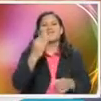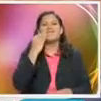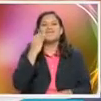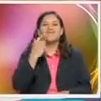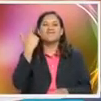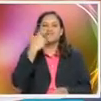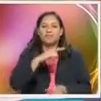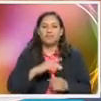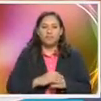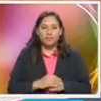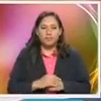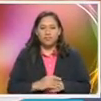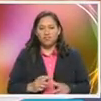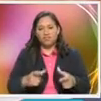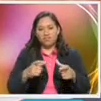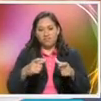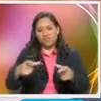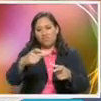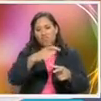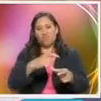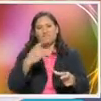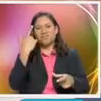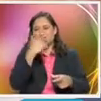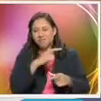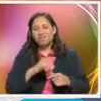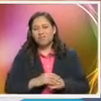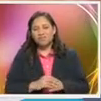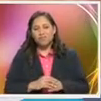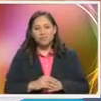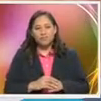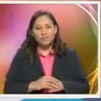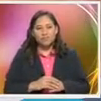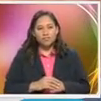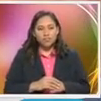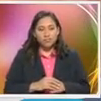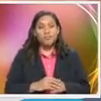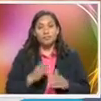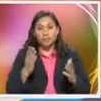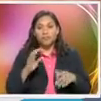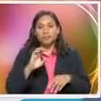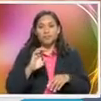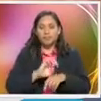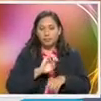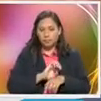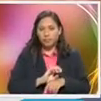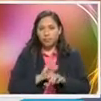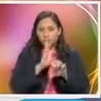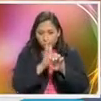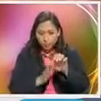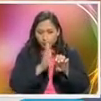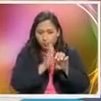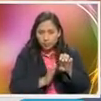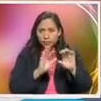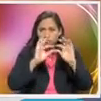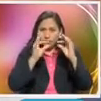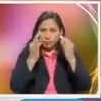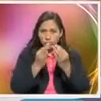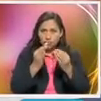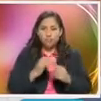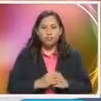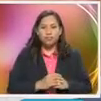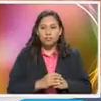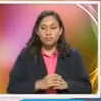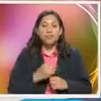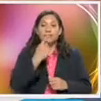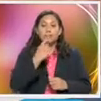medio gigantesca y pues ya no. Medio gruesa. Medio gruesa. Sí. Entonces, pues rebánenla delgadita. Entonces, por lo visto,